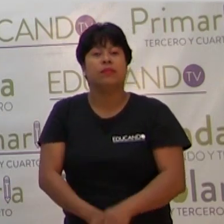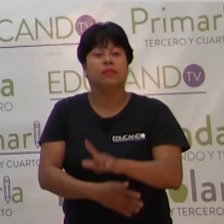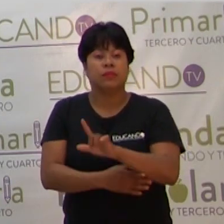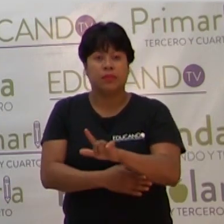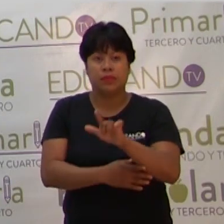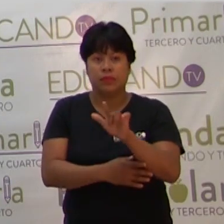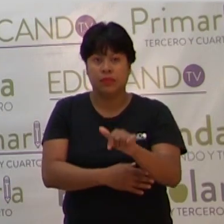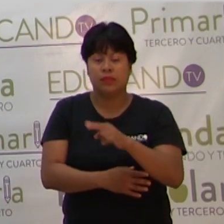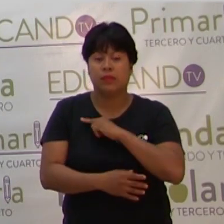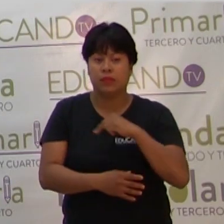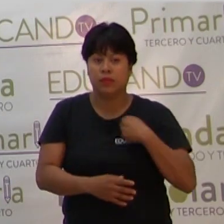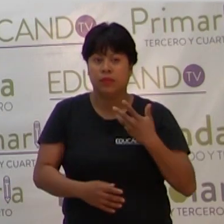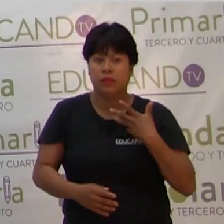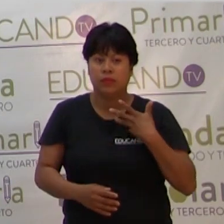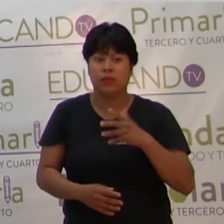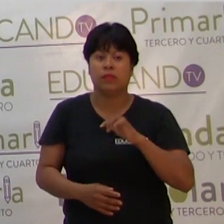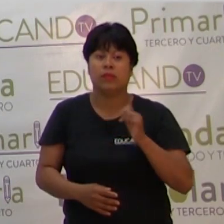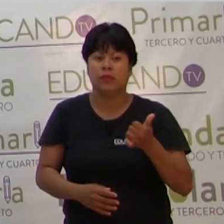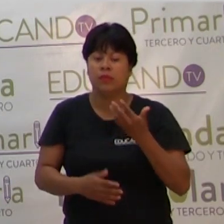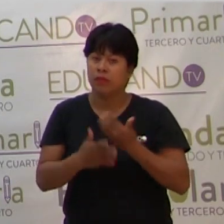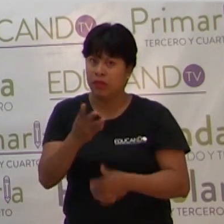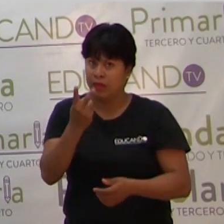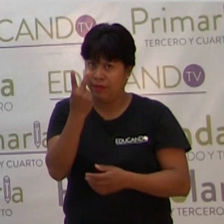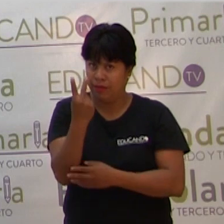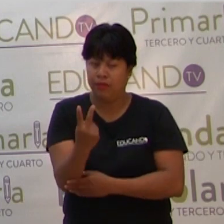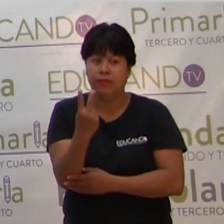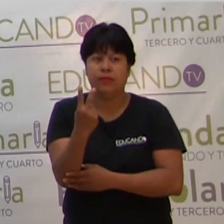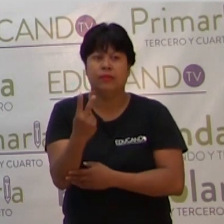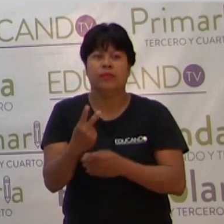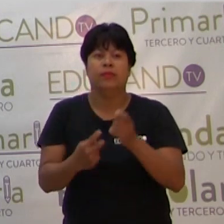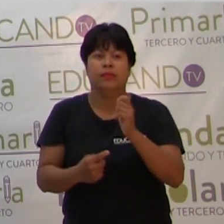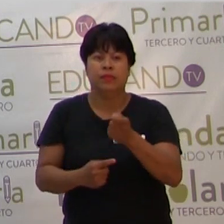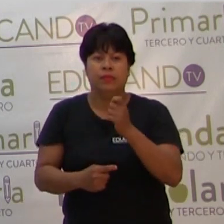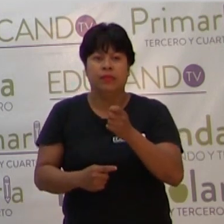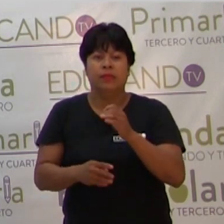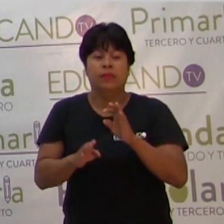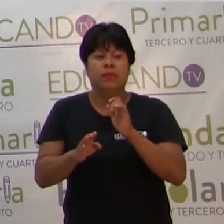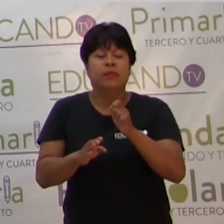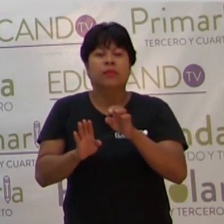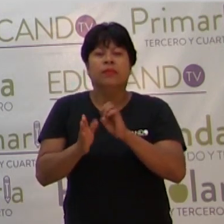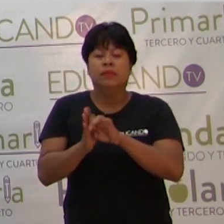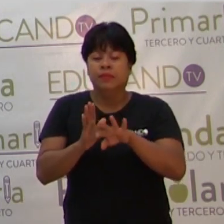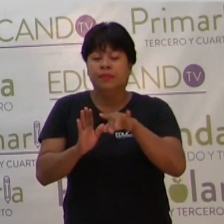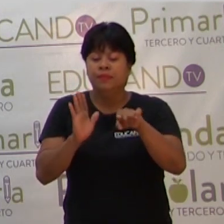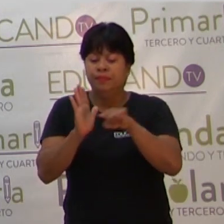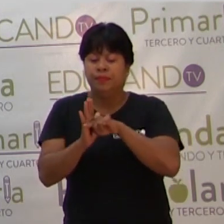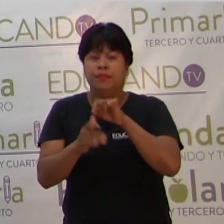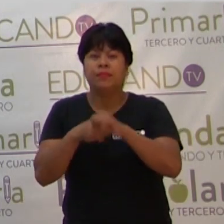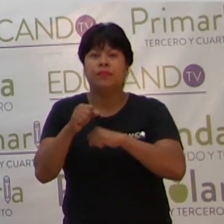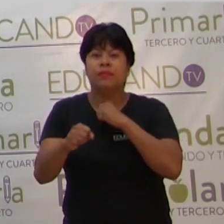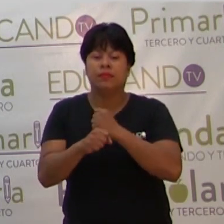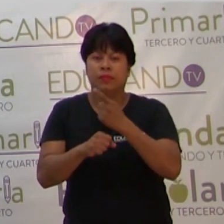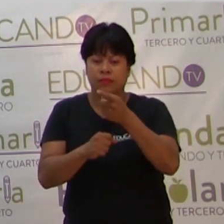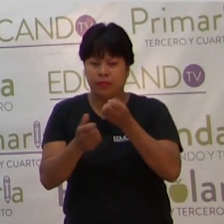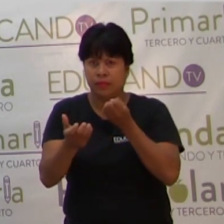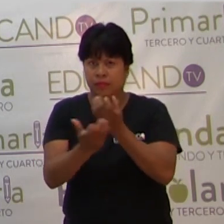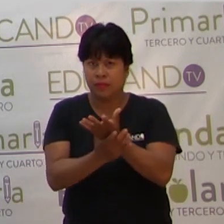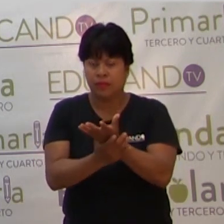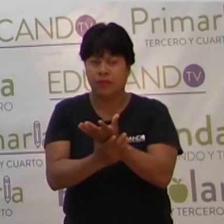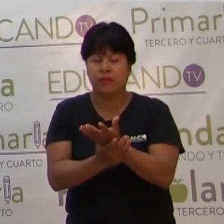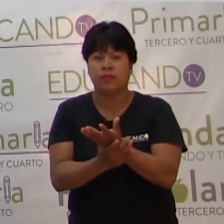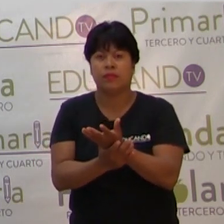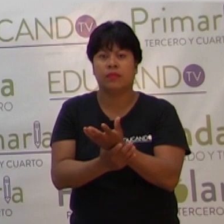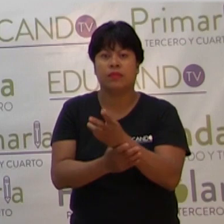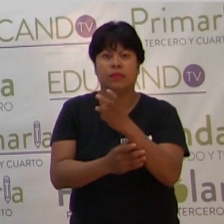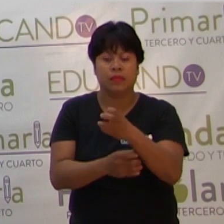Después tenemos otra, vamos a ponerlo, ya faltan dos, que es restarle el año en que naciste. Entonces necesitamos ¿qué datos?